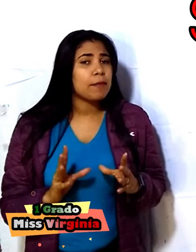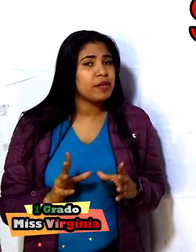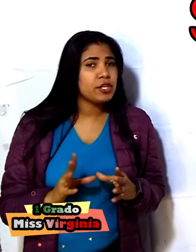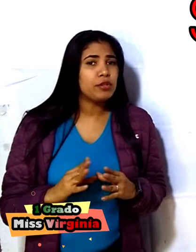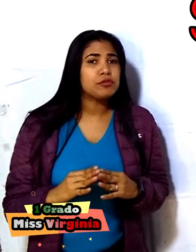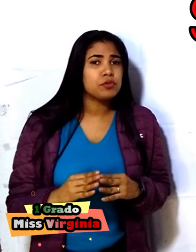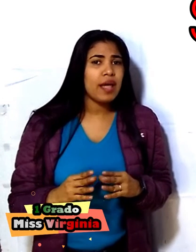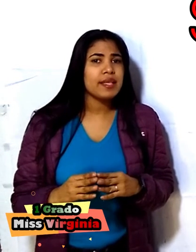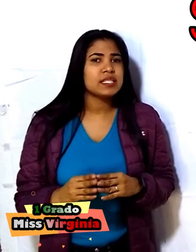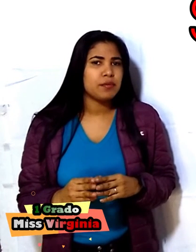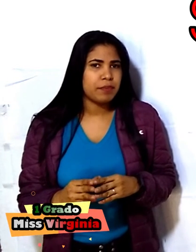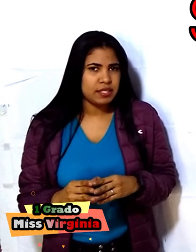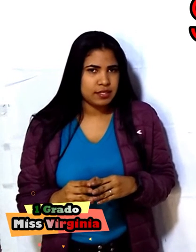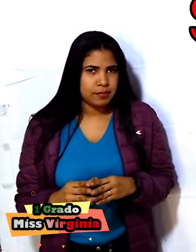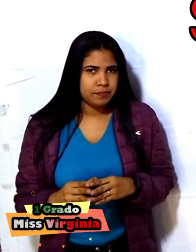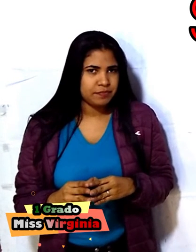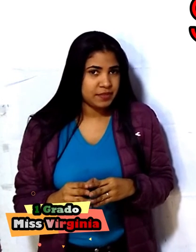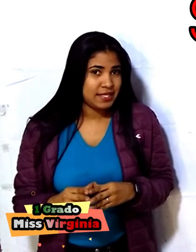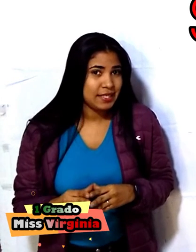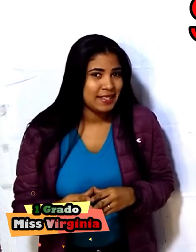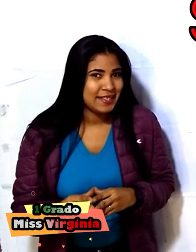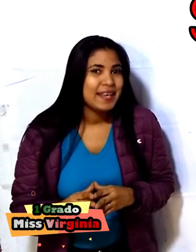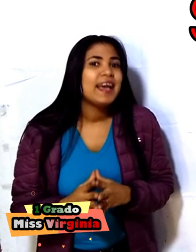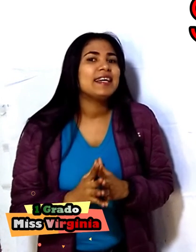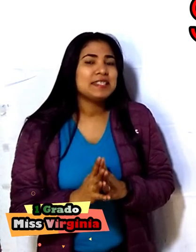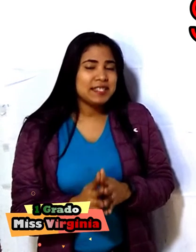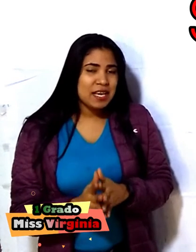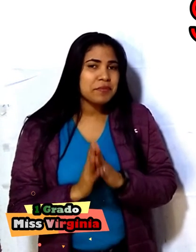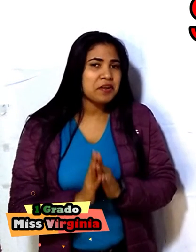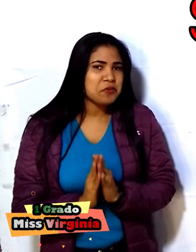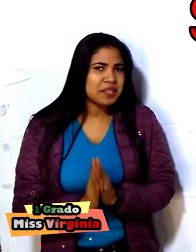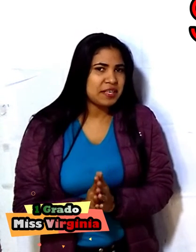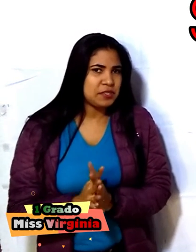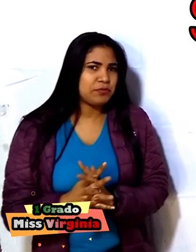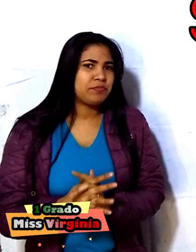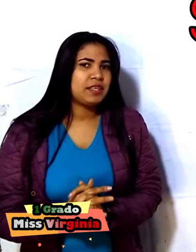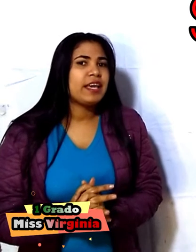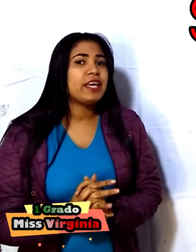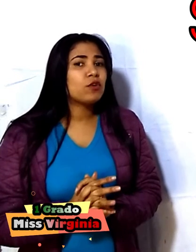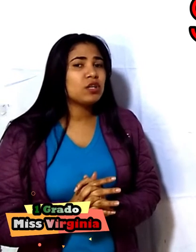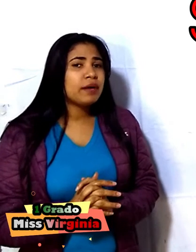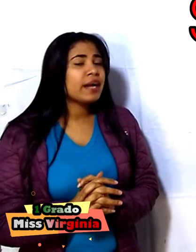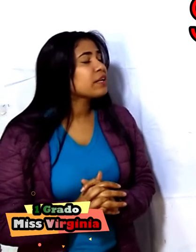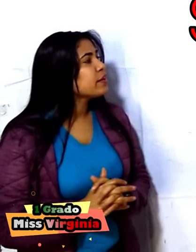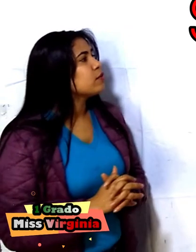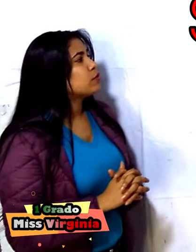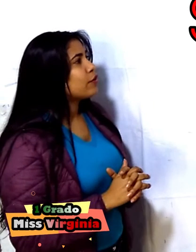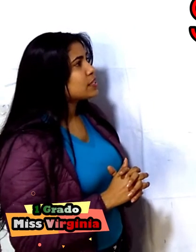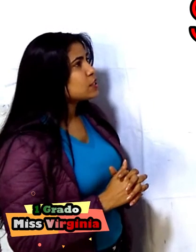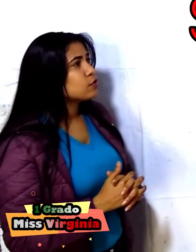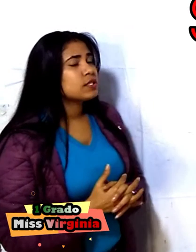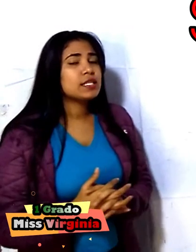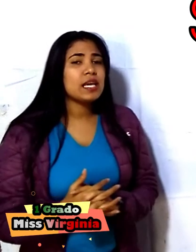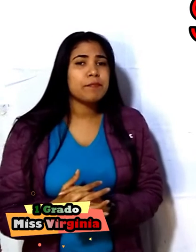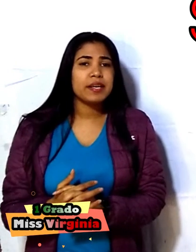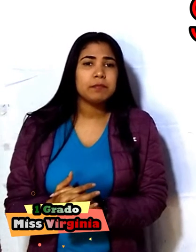personas, apellidos, ciudades y países. ¿Sí? Siempre recuerden eso. Y cuando vamos a escribir una